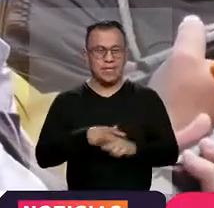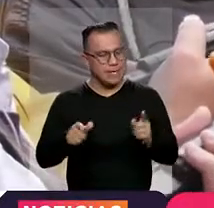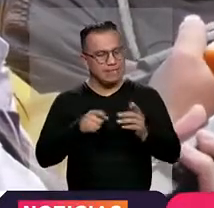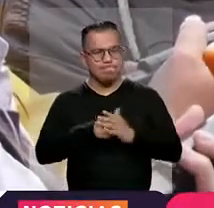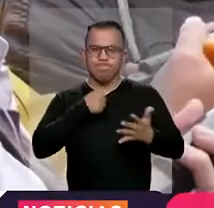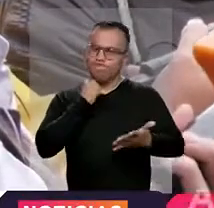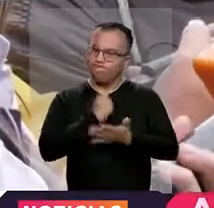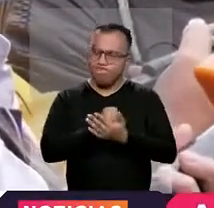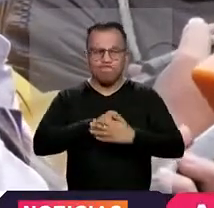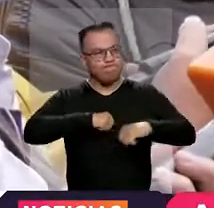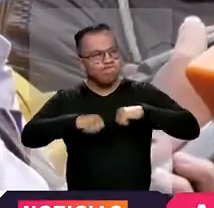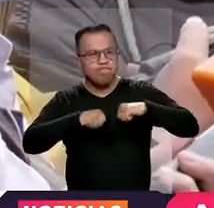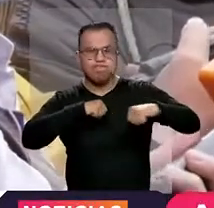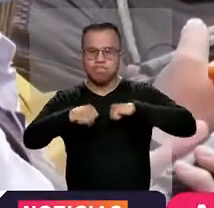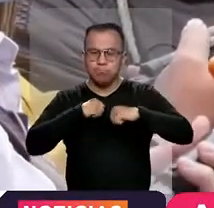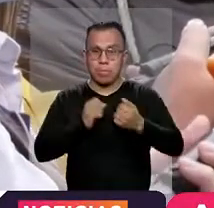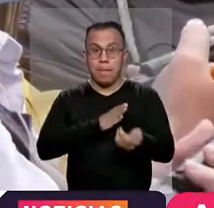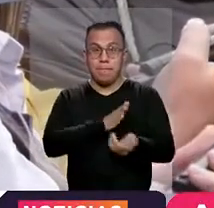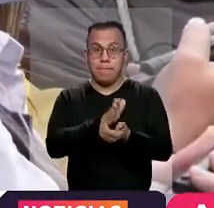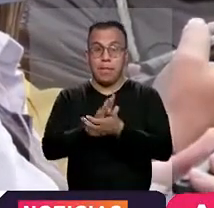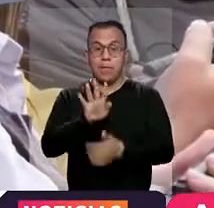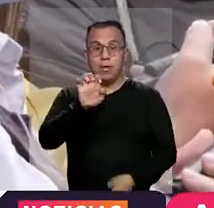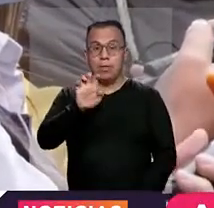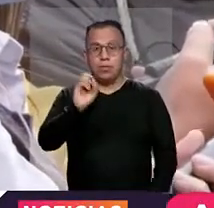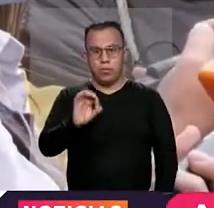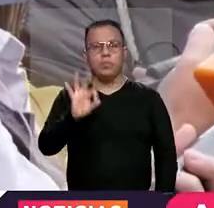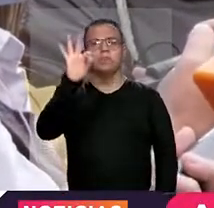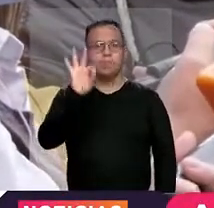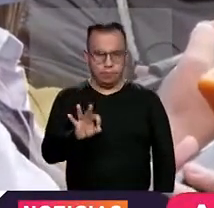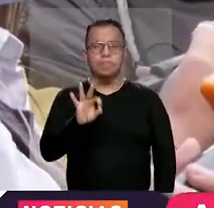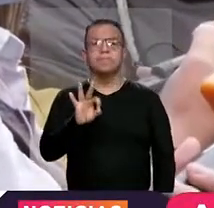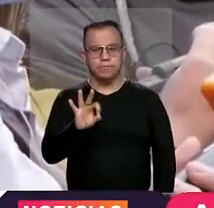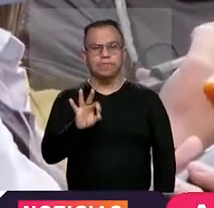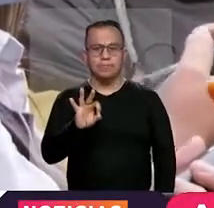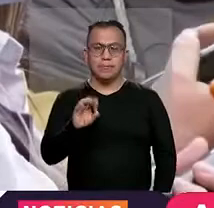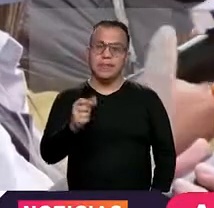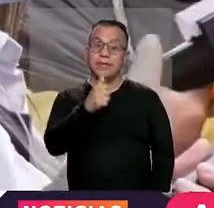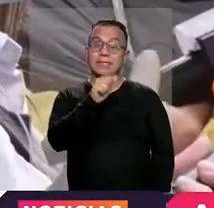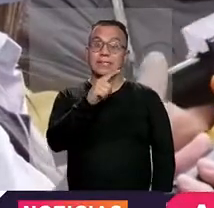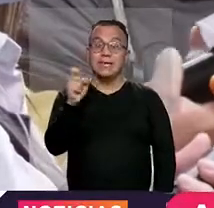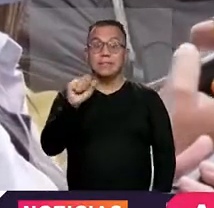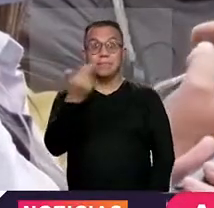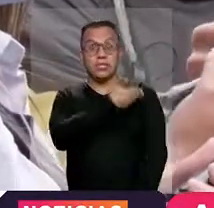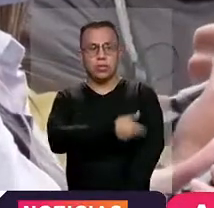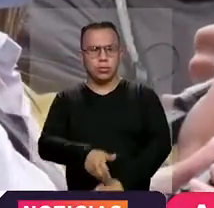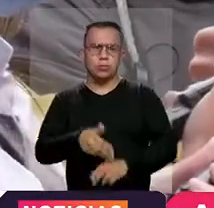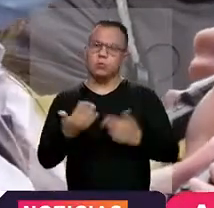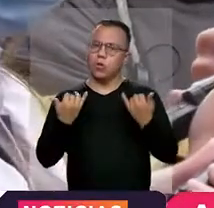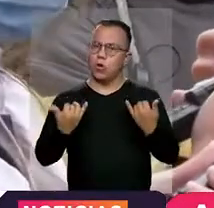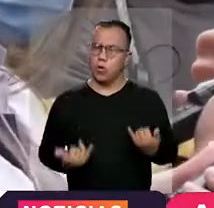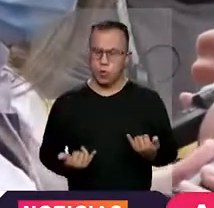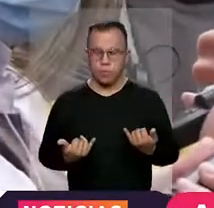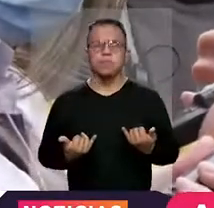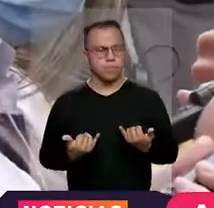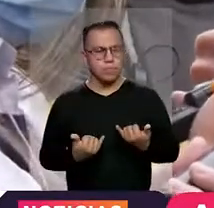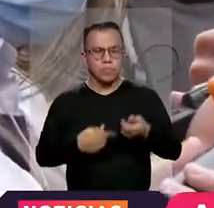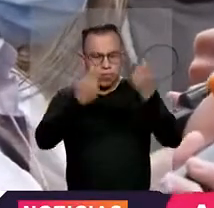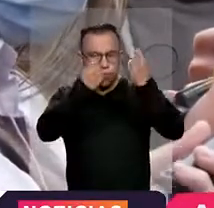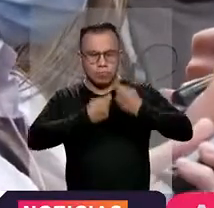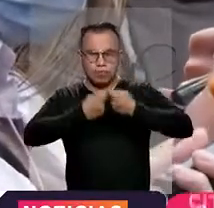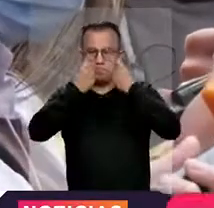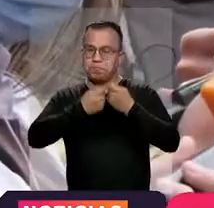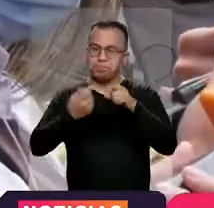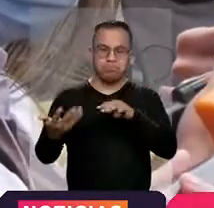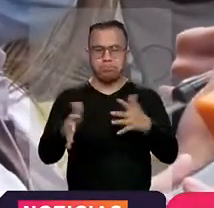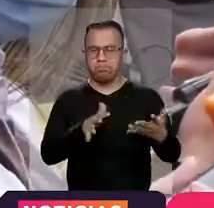impusimos la obligación de vacunar al 90% de estos, esos son 6 millones, y hoy estamos, como contábamos ahorita, más